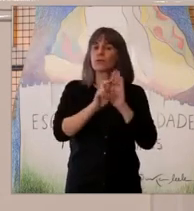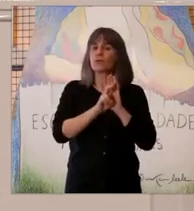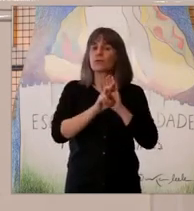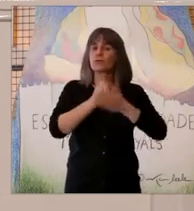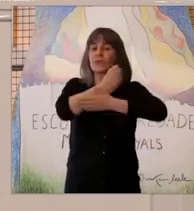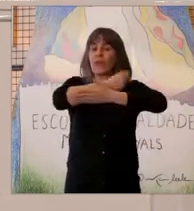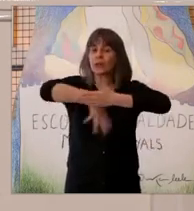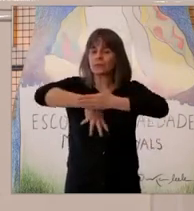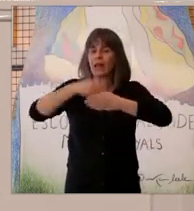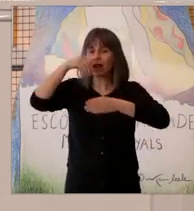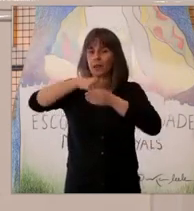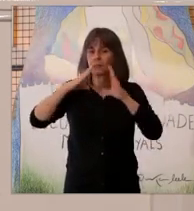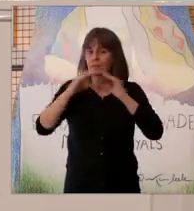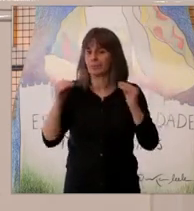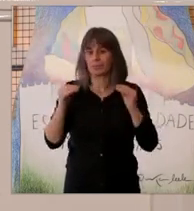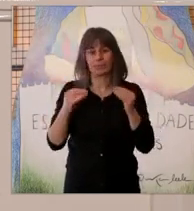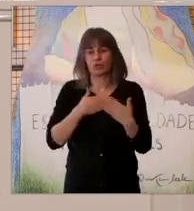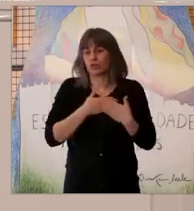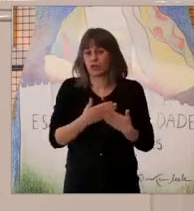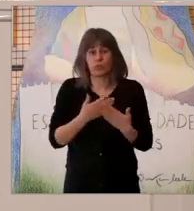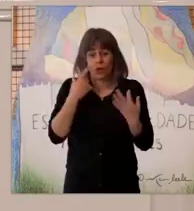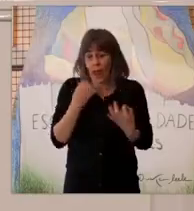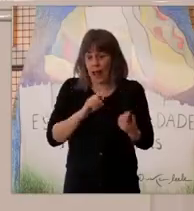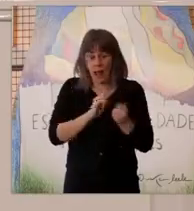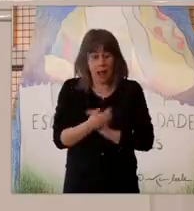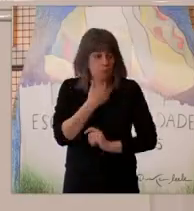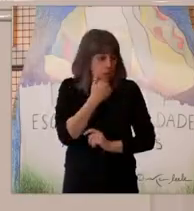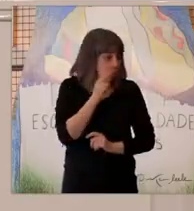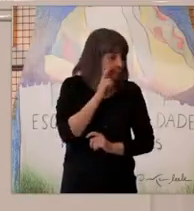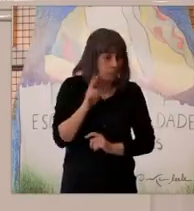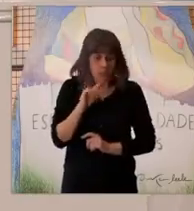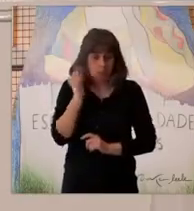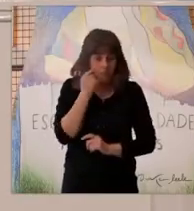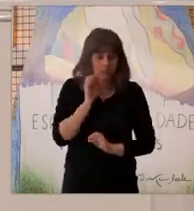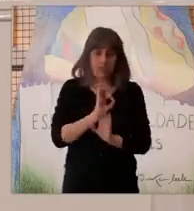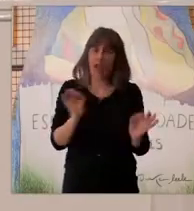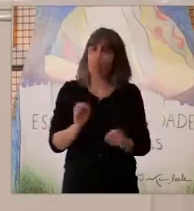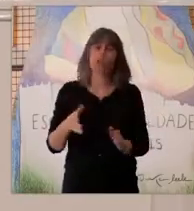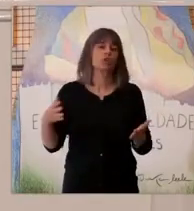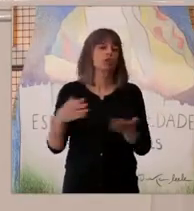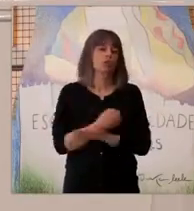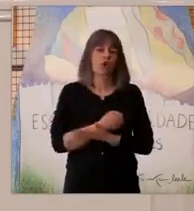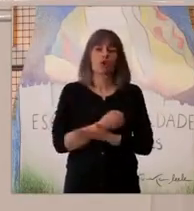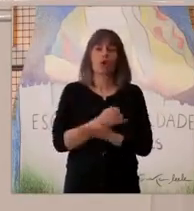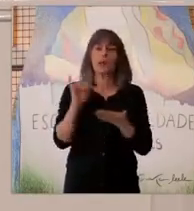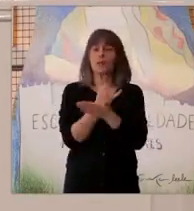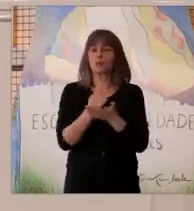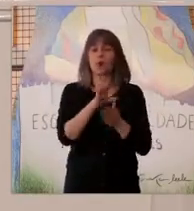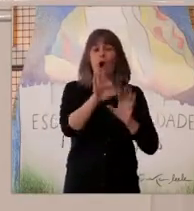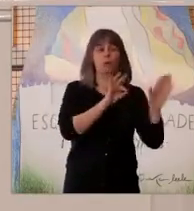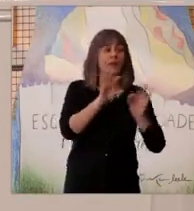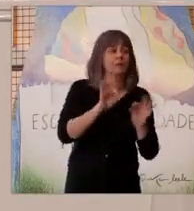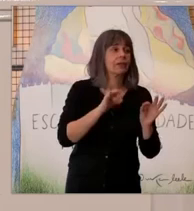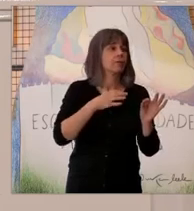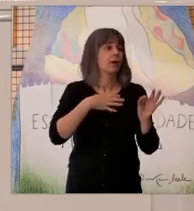las facultades yo de verdad Lo siento pero no he visto ningún cambio todos son optativas todos son de libre configuración de libre elección no hay nada